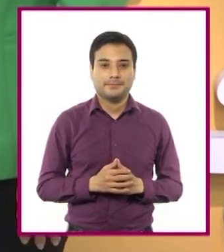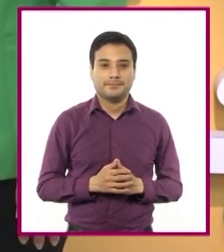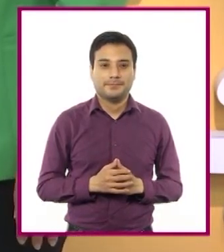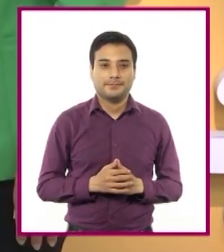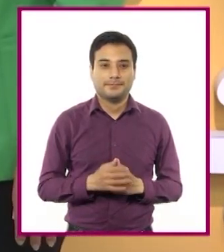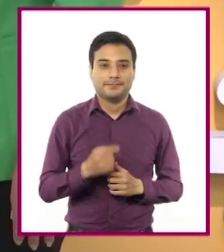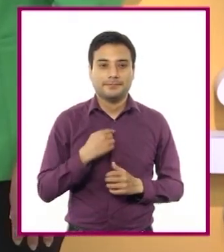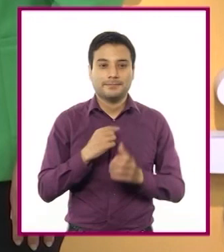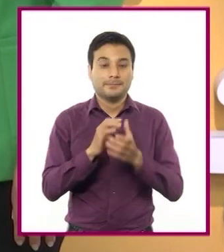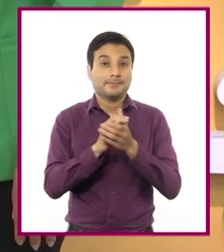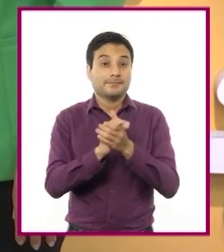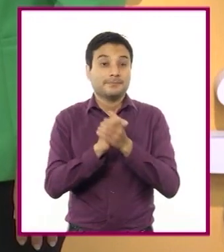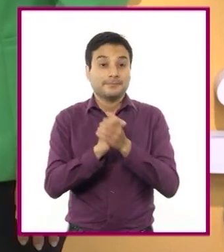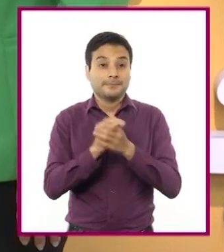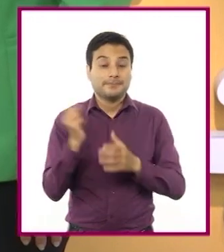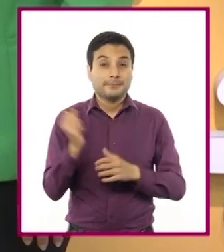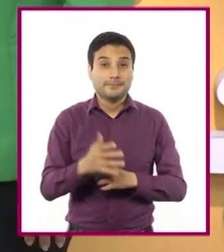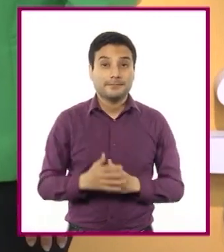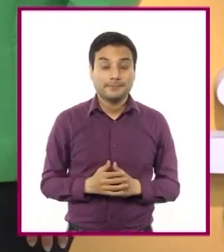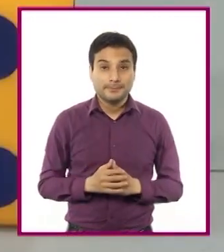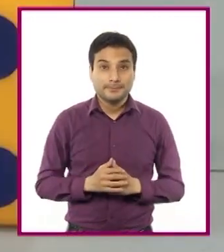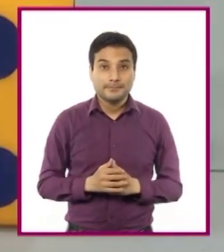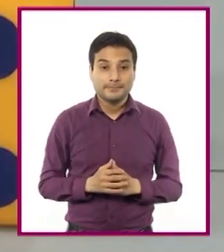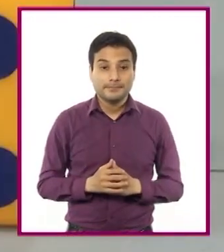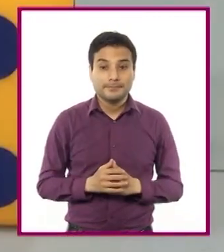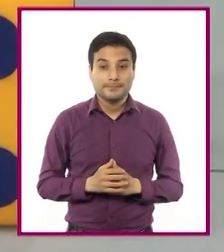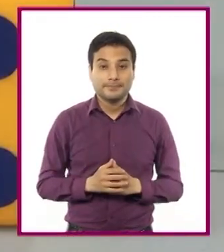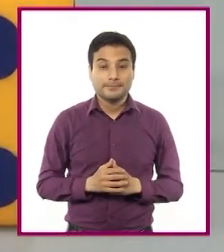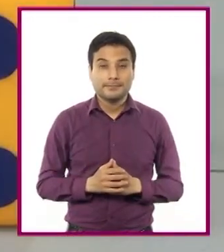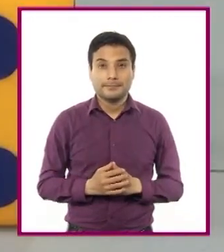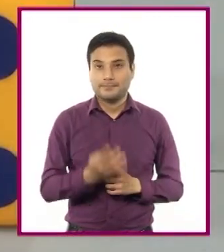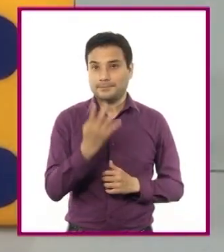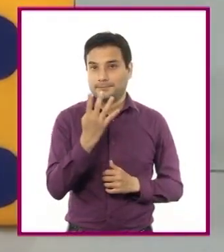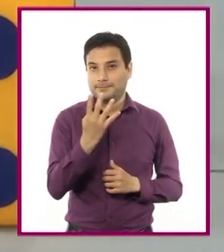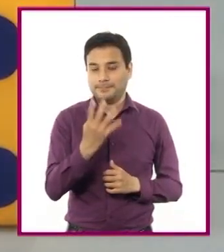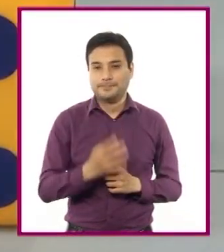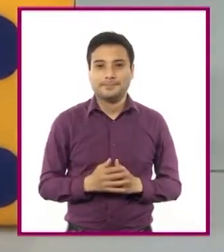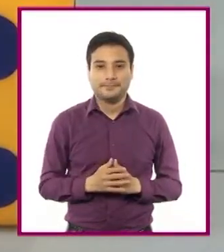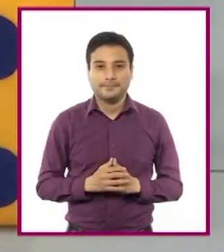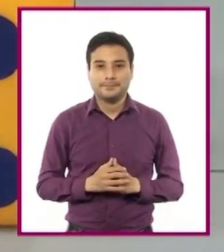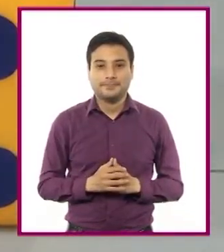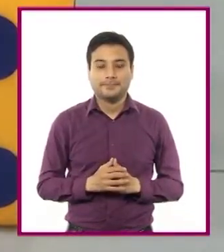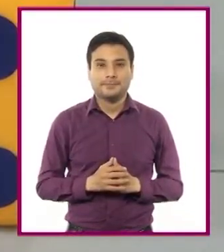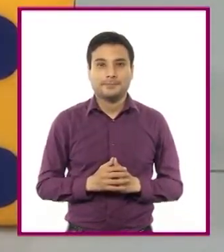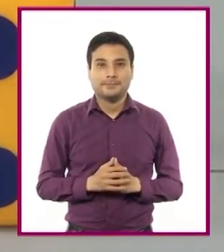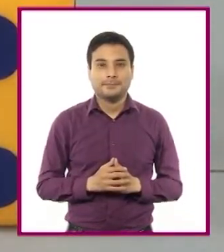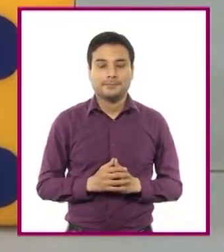Y en mi último turno obtuve 4.